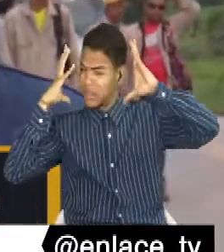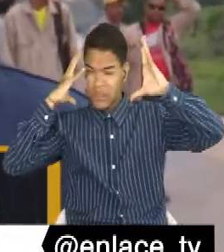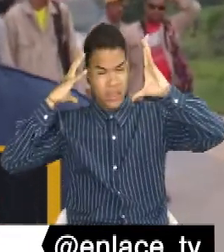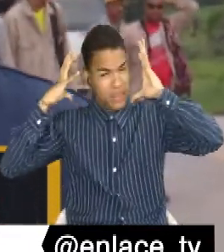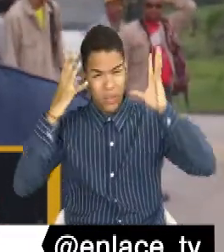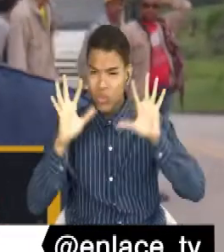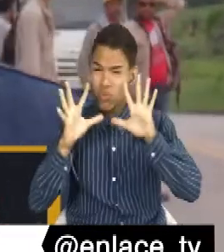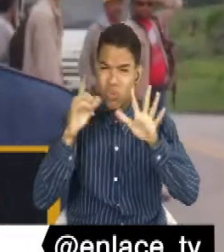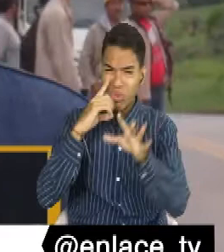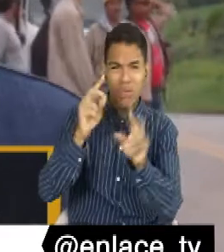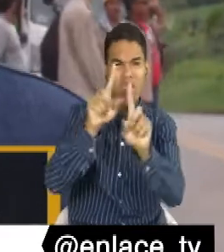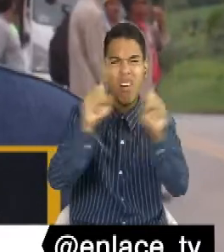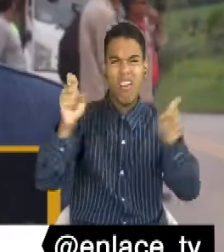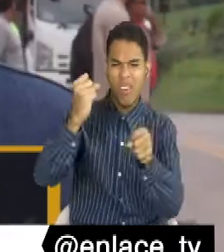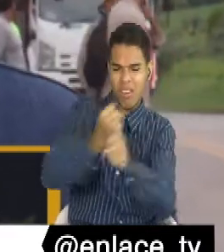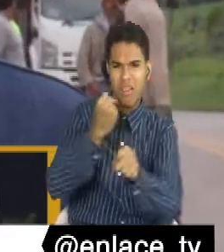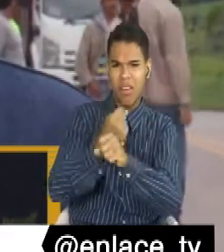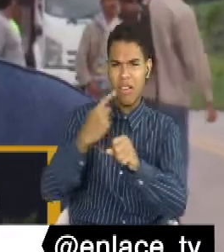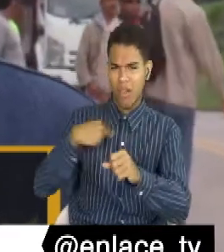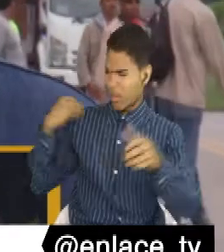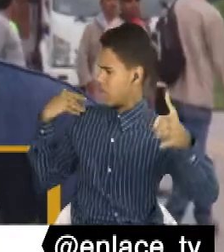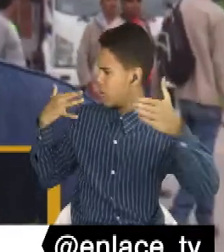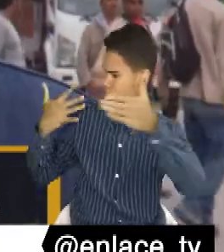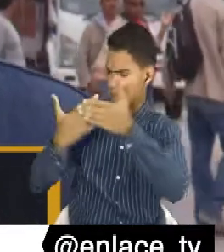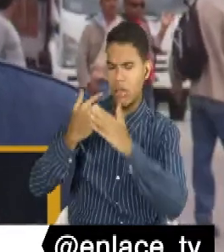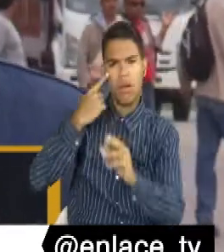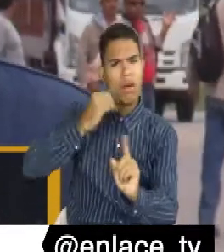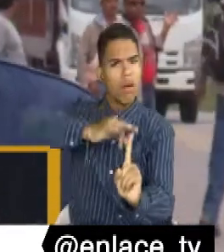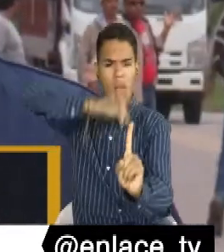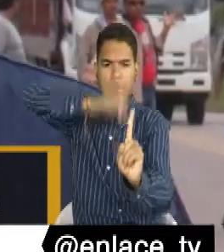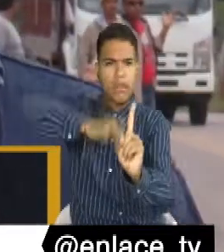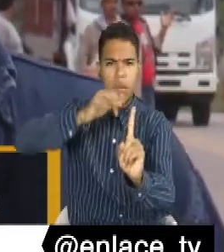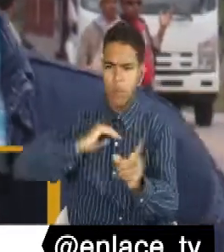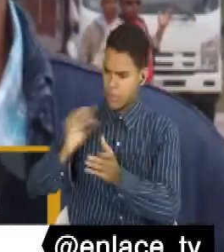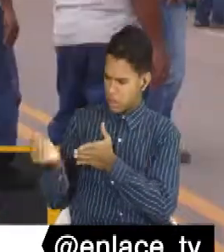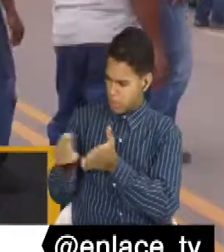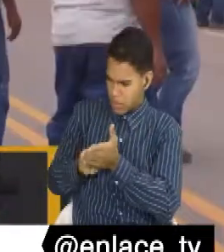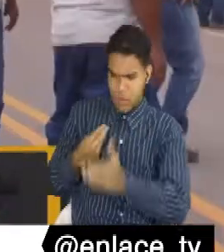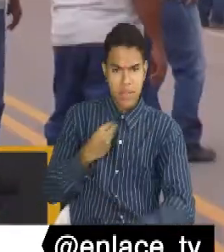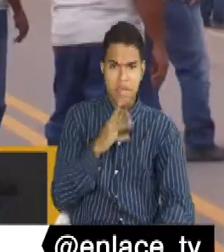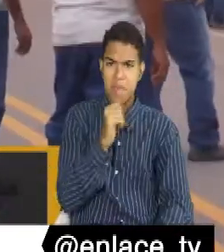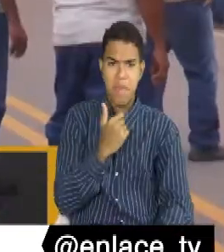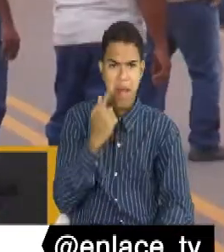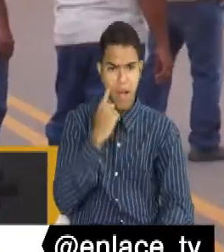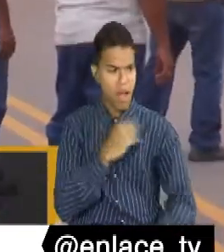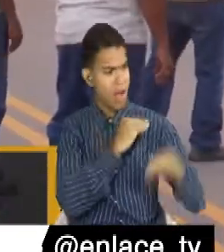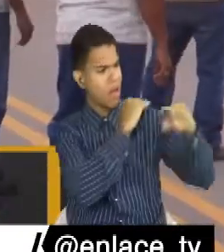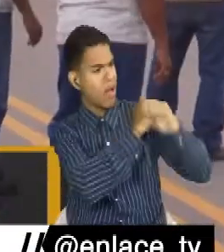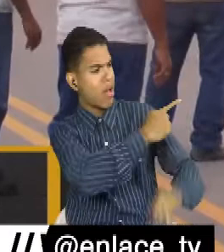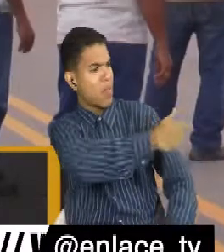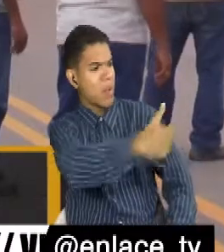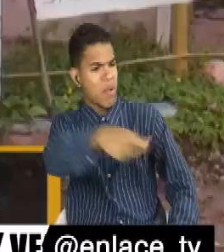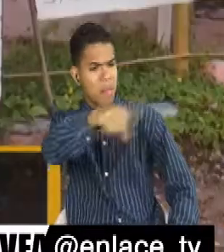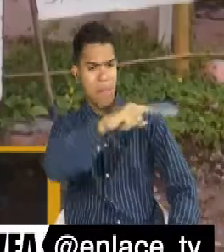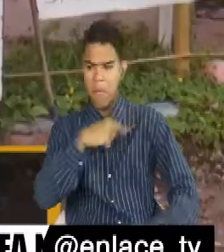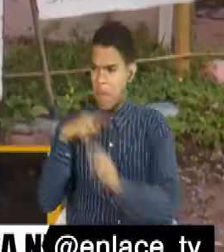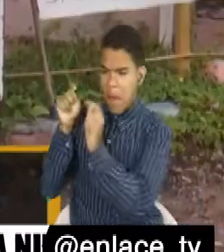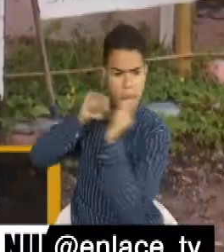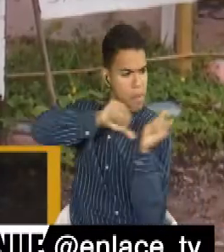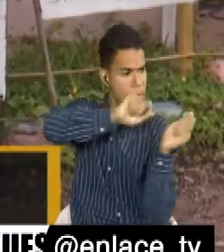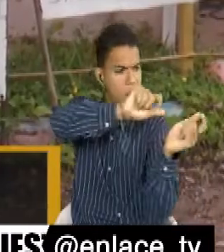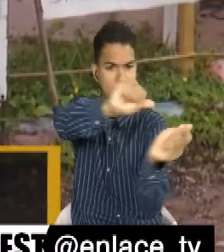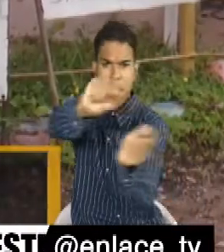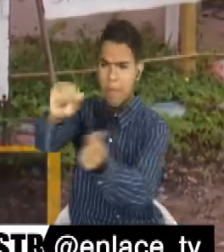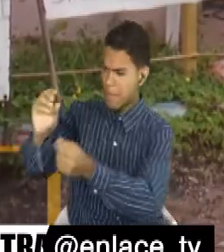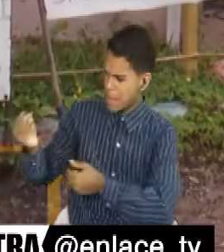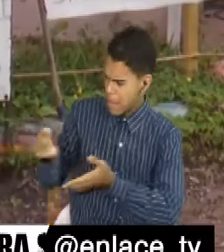de lo laboral, donde van 3 meses que no le pagan a los trabajadores su salario. Según Sindispetrol, son 3 meses los que adeuda la firma portuguesa